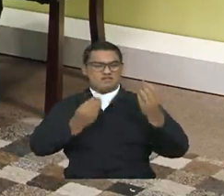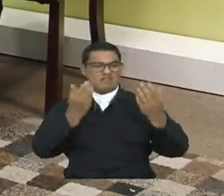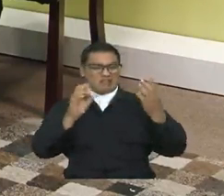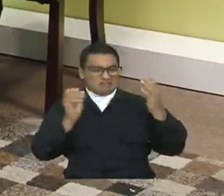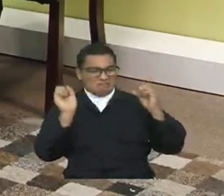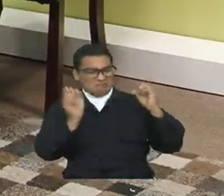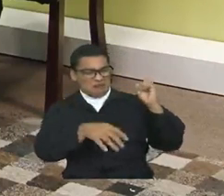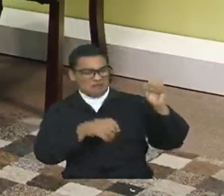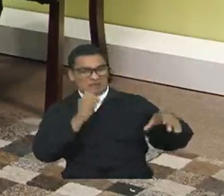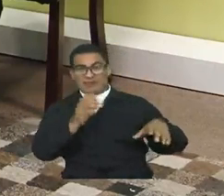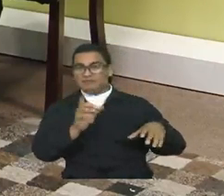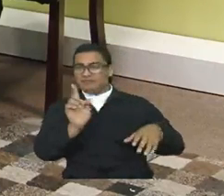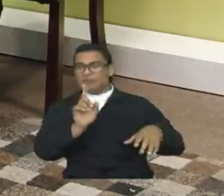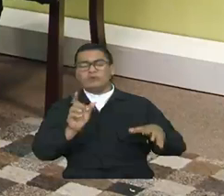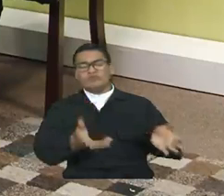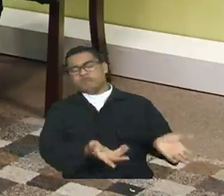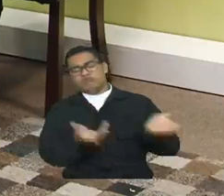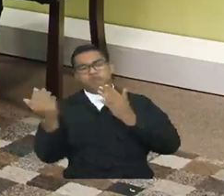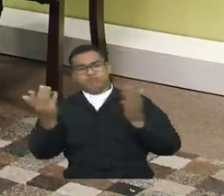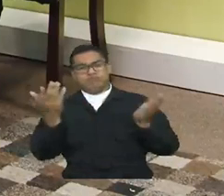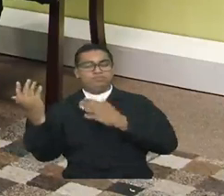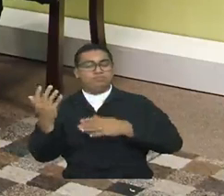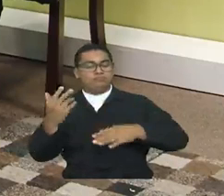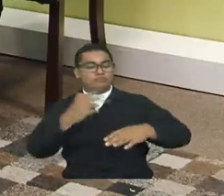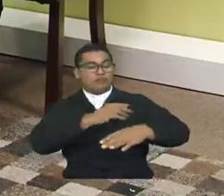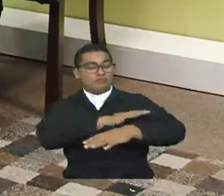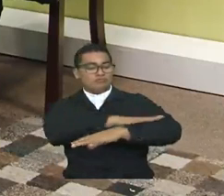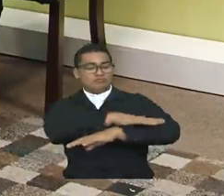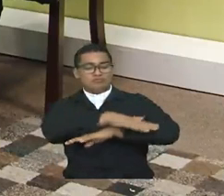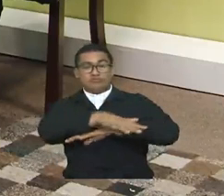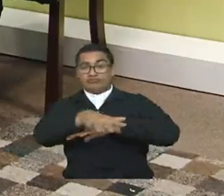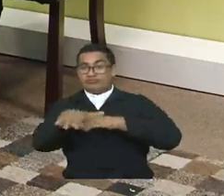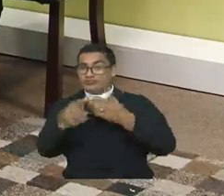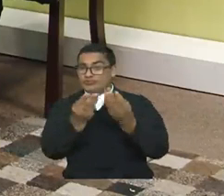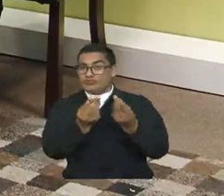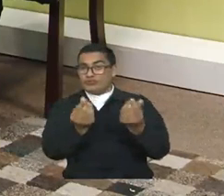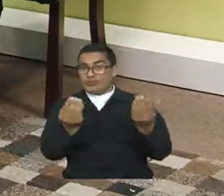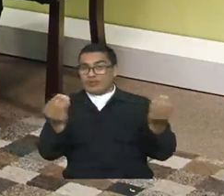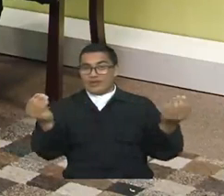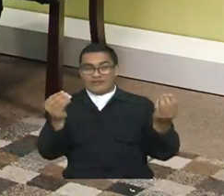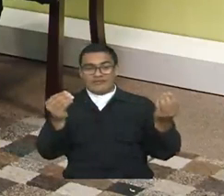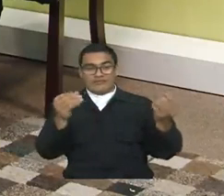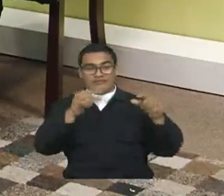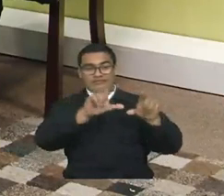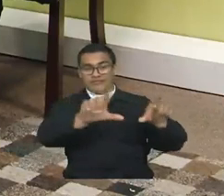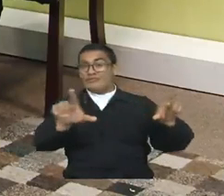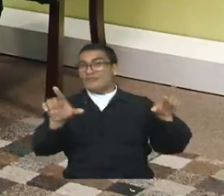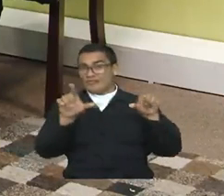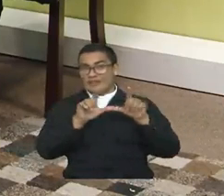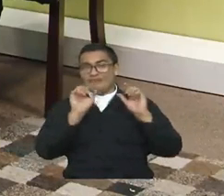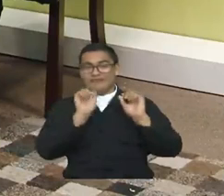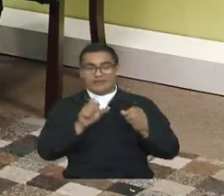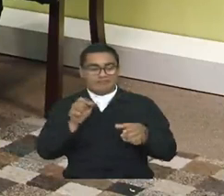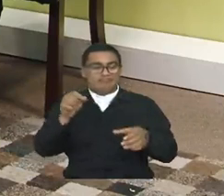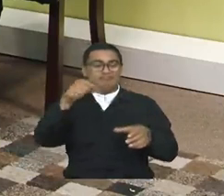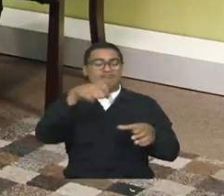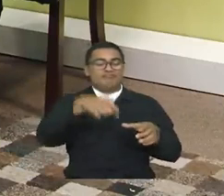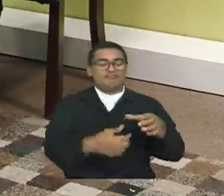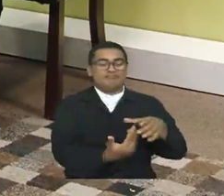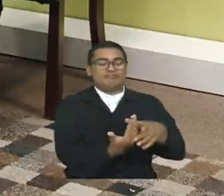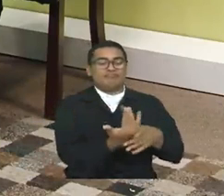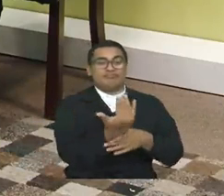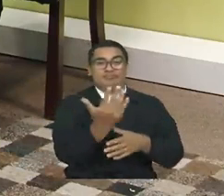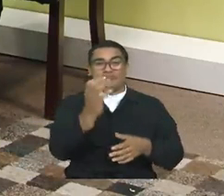y más bien nos traen zancudos, que deberíamos de ocupar ese espacio que tenemos mal utilizado para sembrar. Cosas. Por ejemplo, el